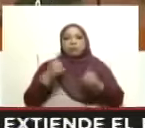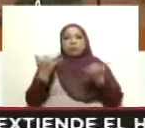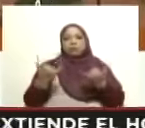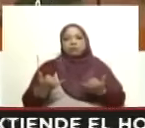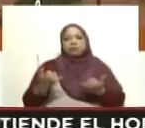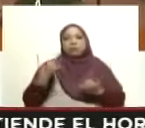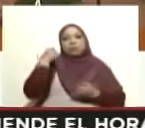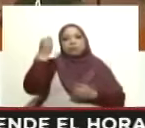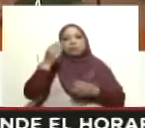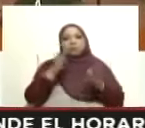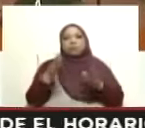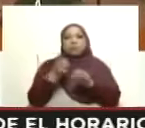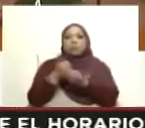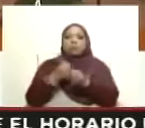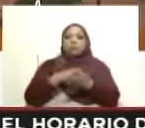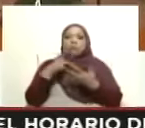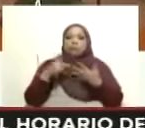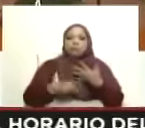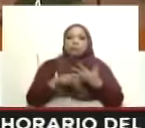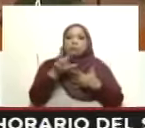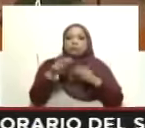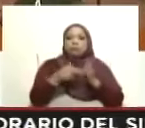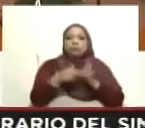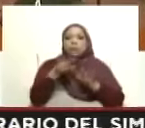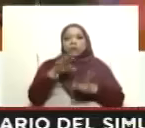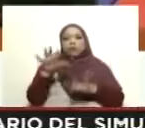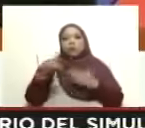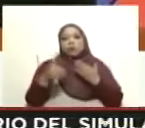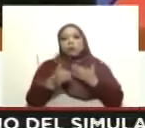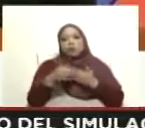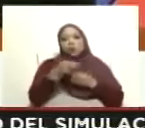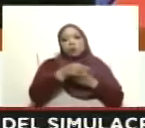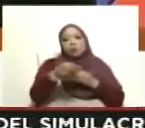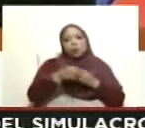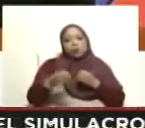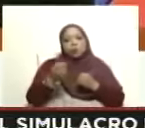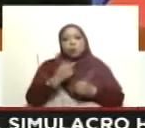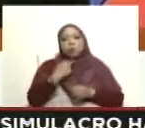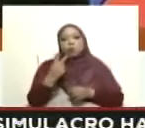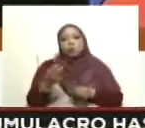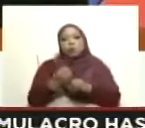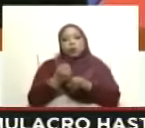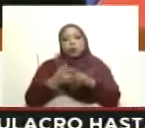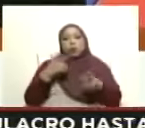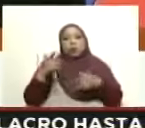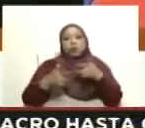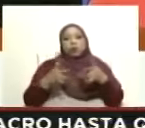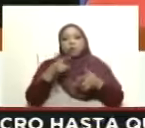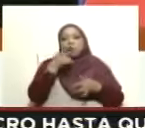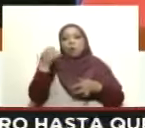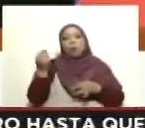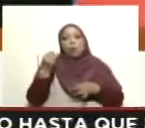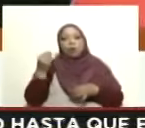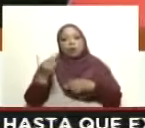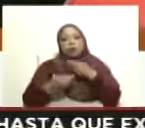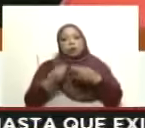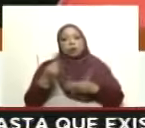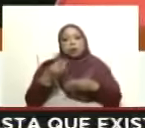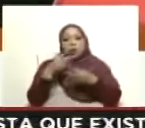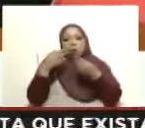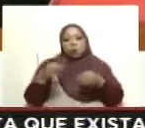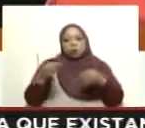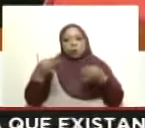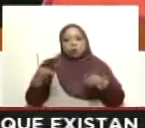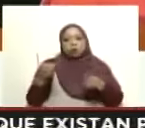organización en todos los 335 municipios eh la vocería que que ha sido una vocería joven una vocería fresca